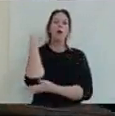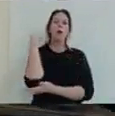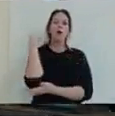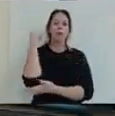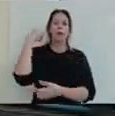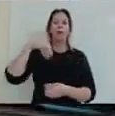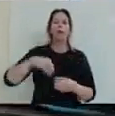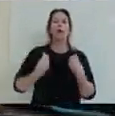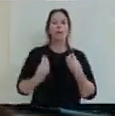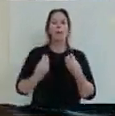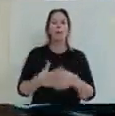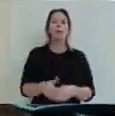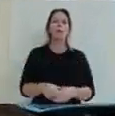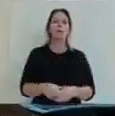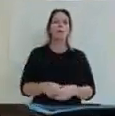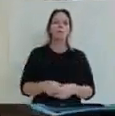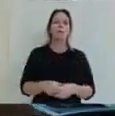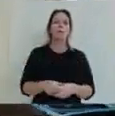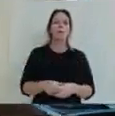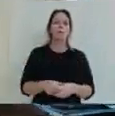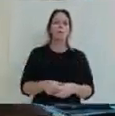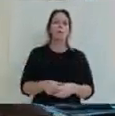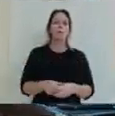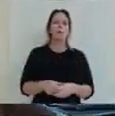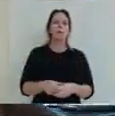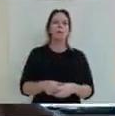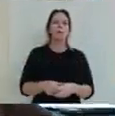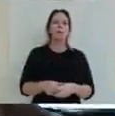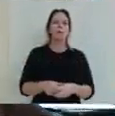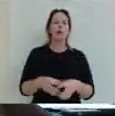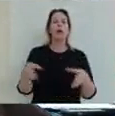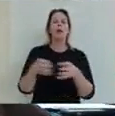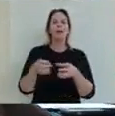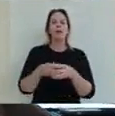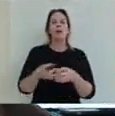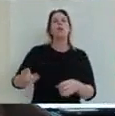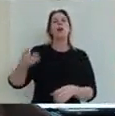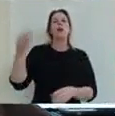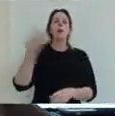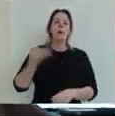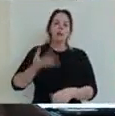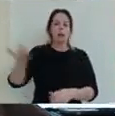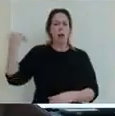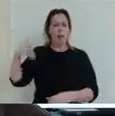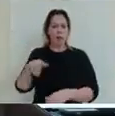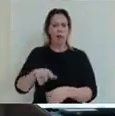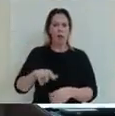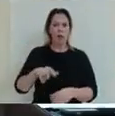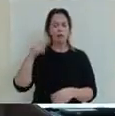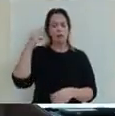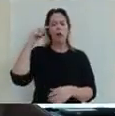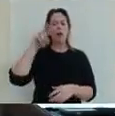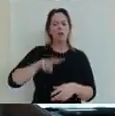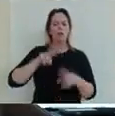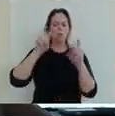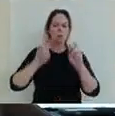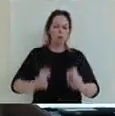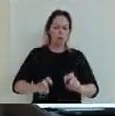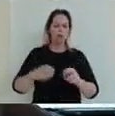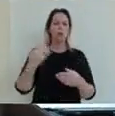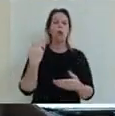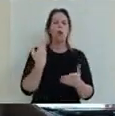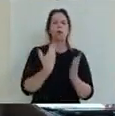en lo que fueron las sesiones ordinarias, y habiendo tomado conocimiento todo el cuerpo de las notas que se van a trabajar, vamos